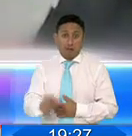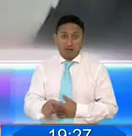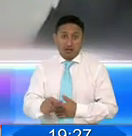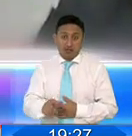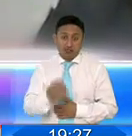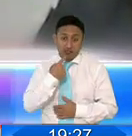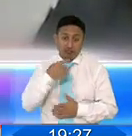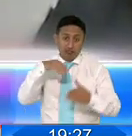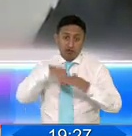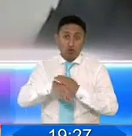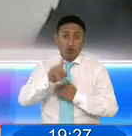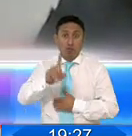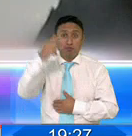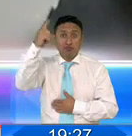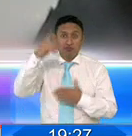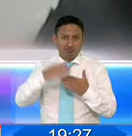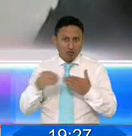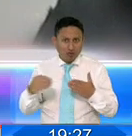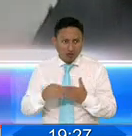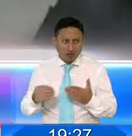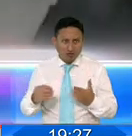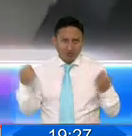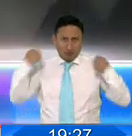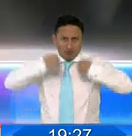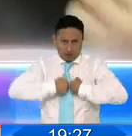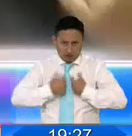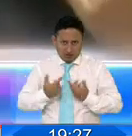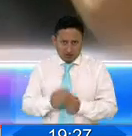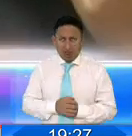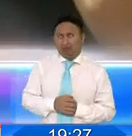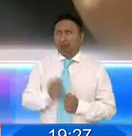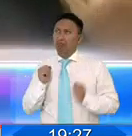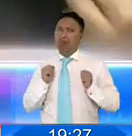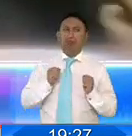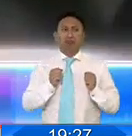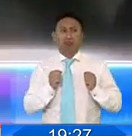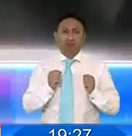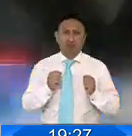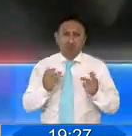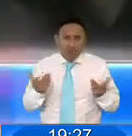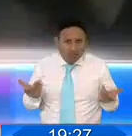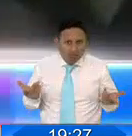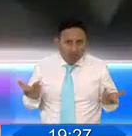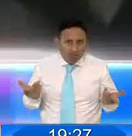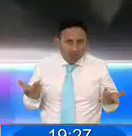pretender ingresar $1 millón en una mochila a un territorio extranjero.